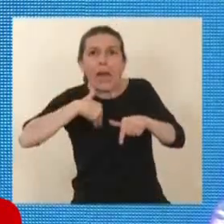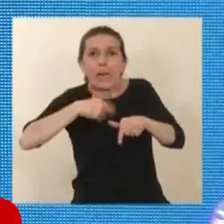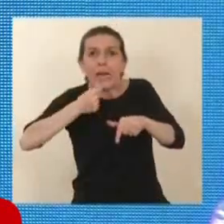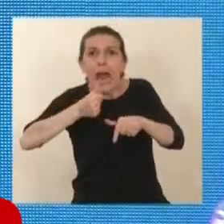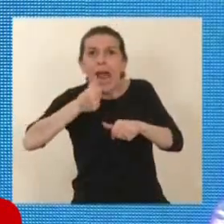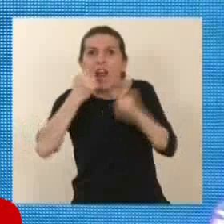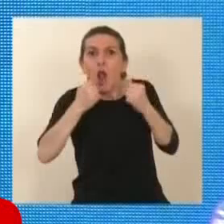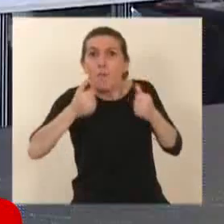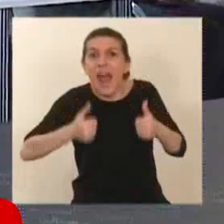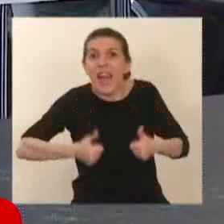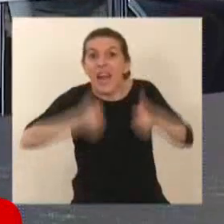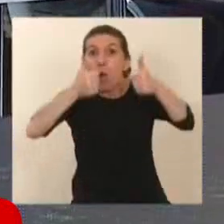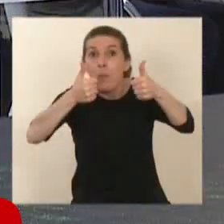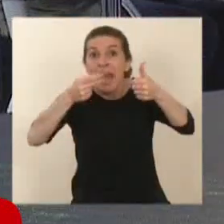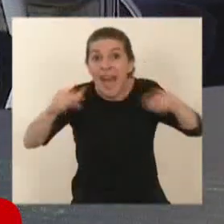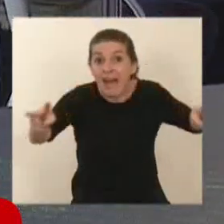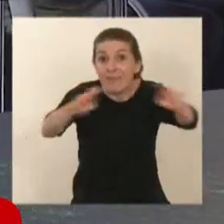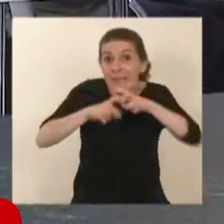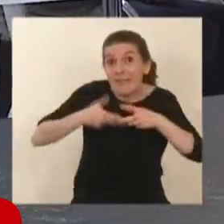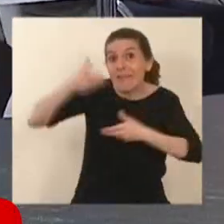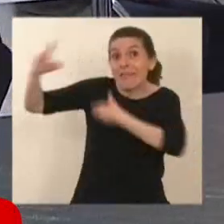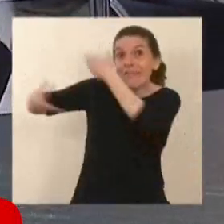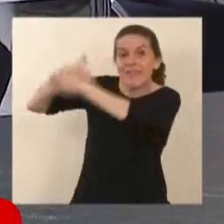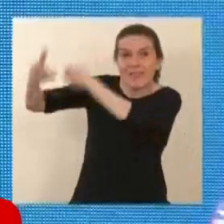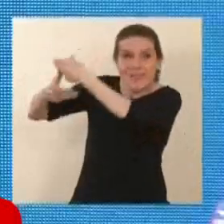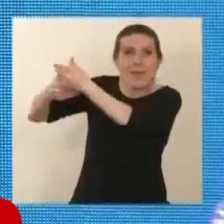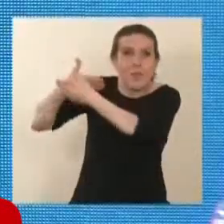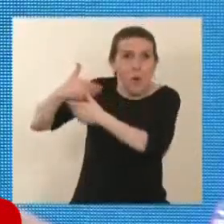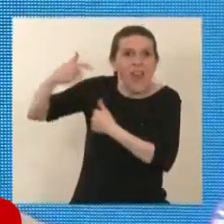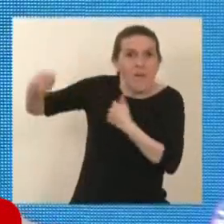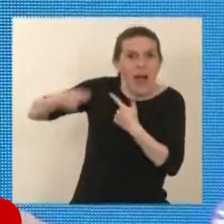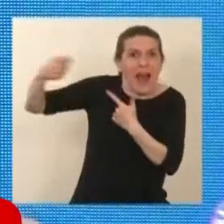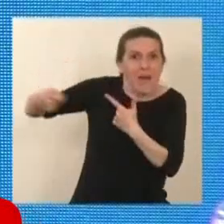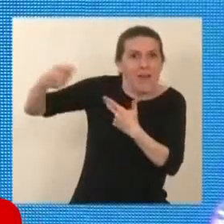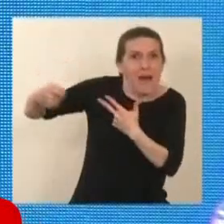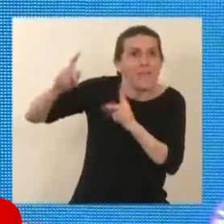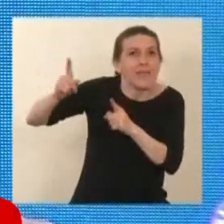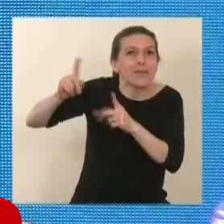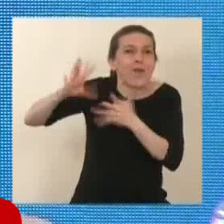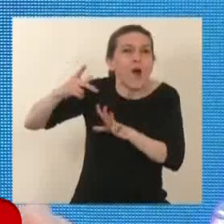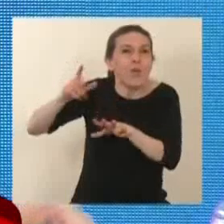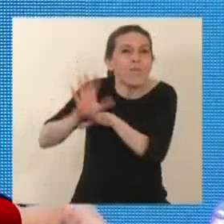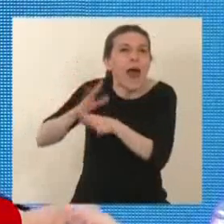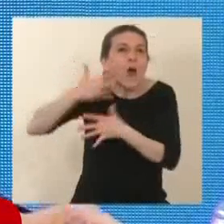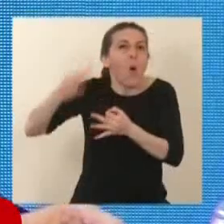la economía y también poder ir generando la capacidad de pago consistente con los compromisos que se van